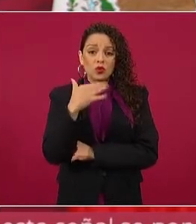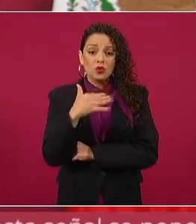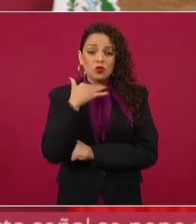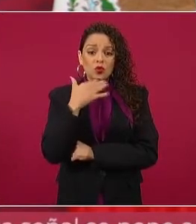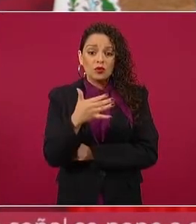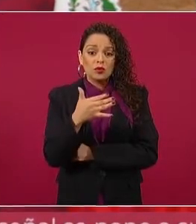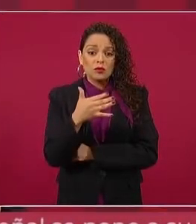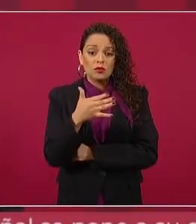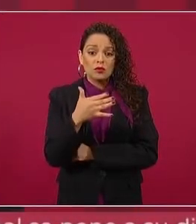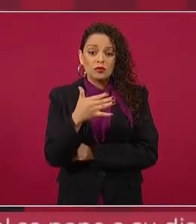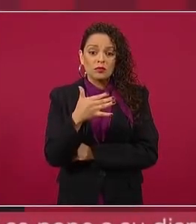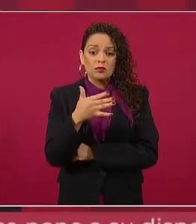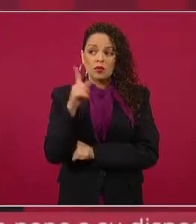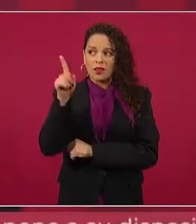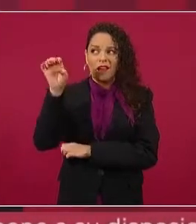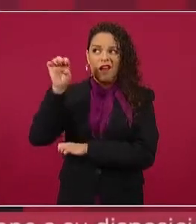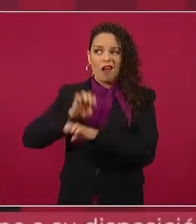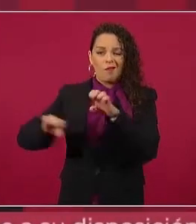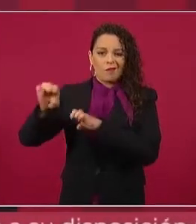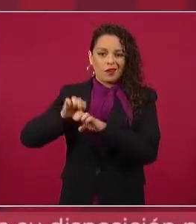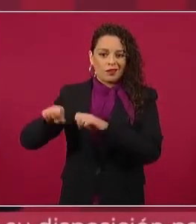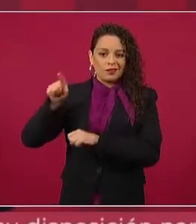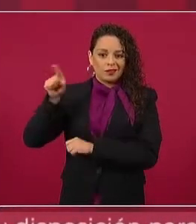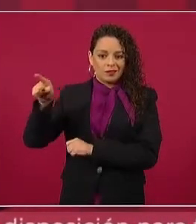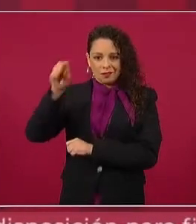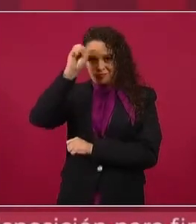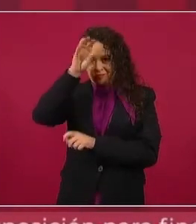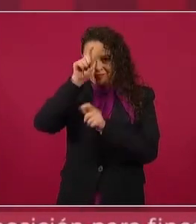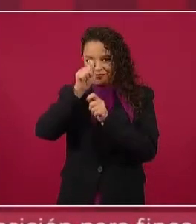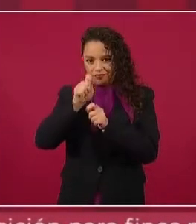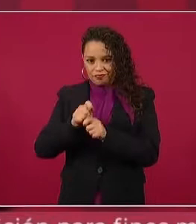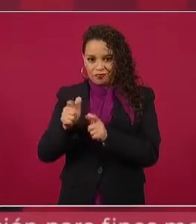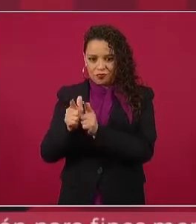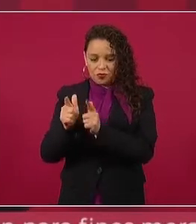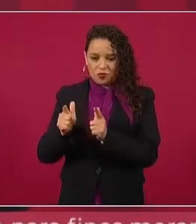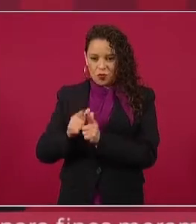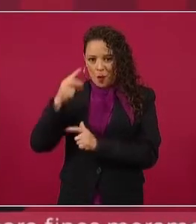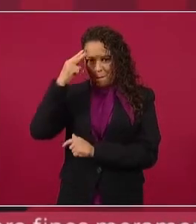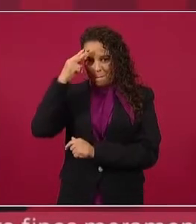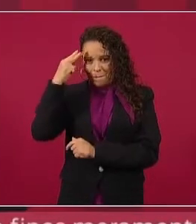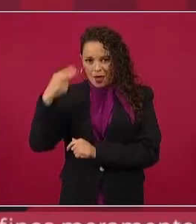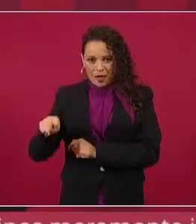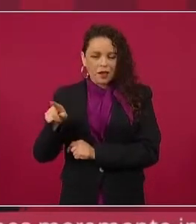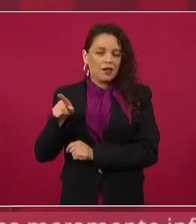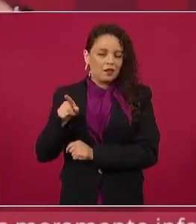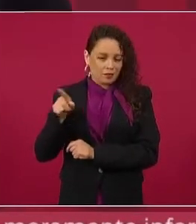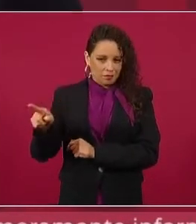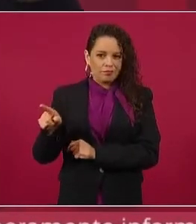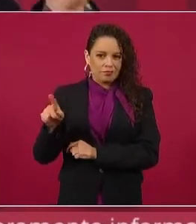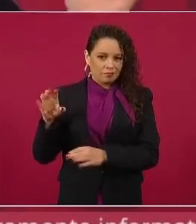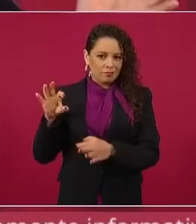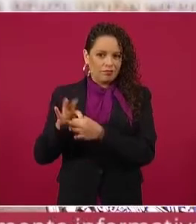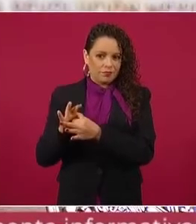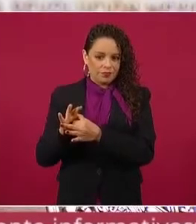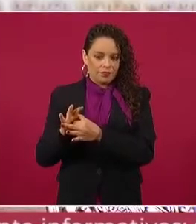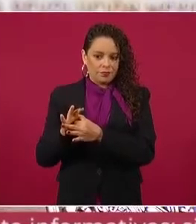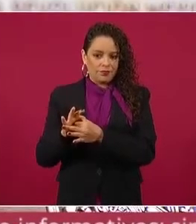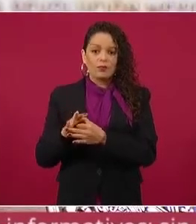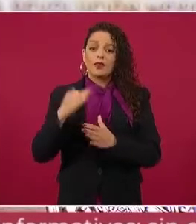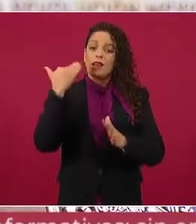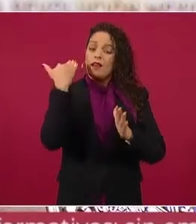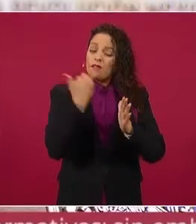esto que tiene que ver con la empresa minera del Grupo México. Pero hay todavía